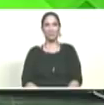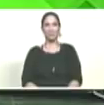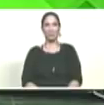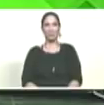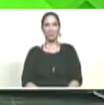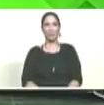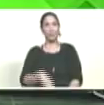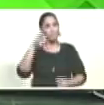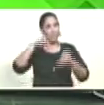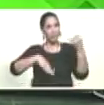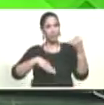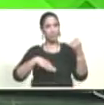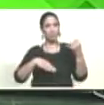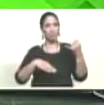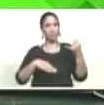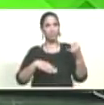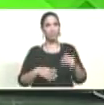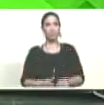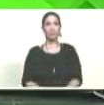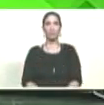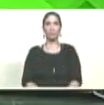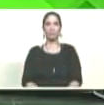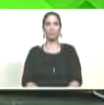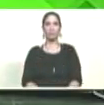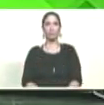Al final,